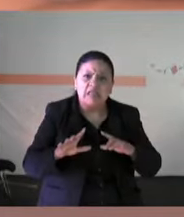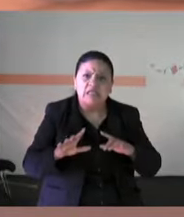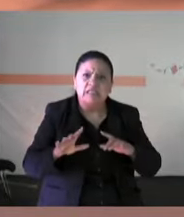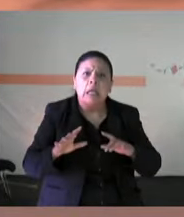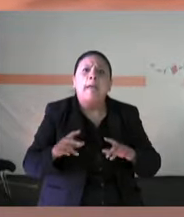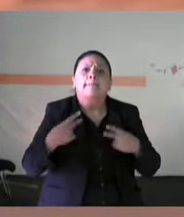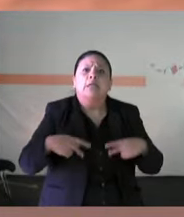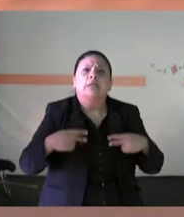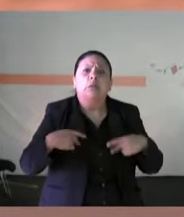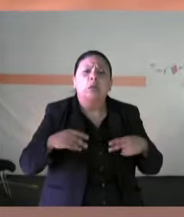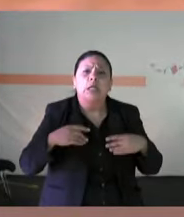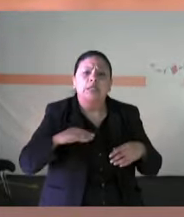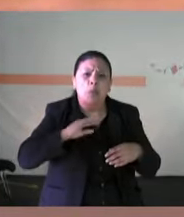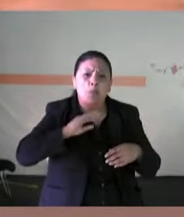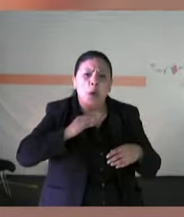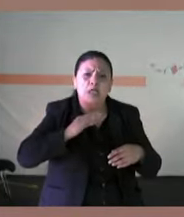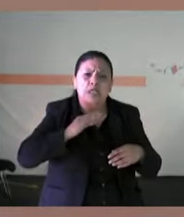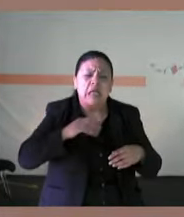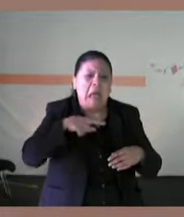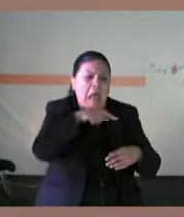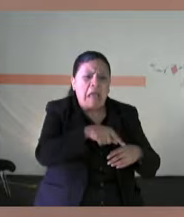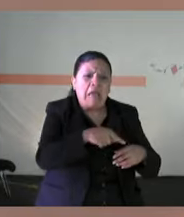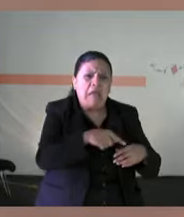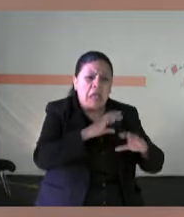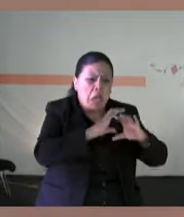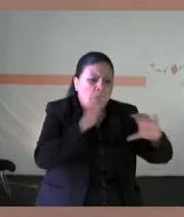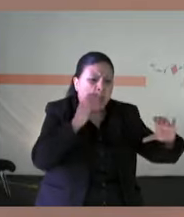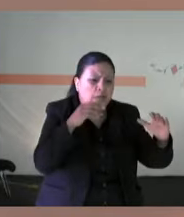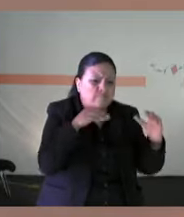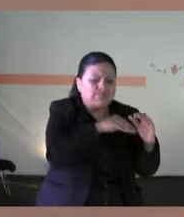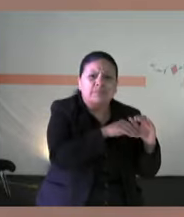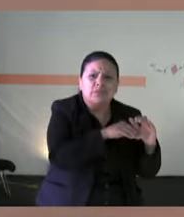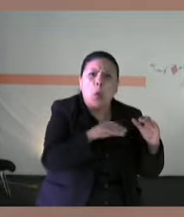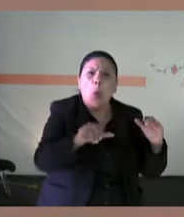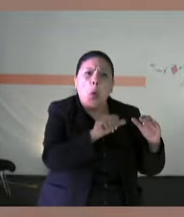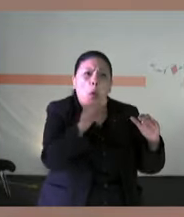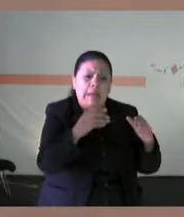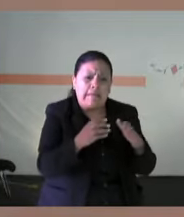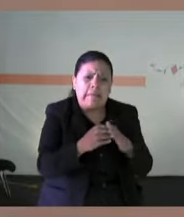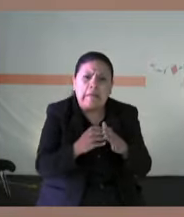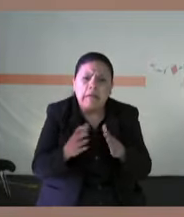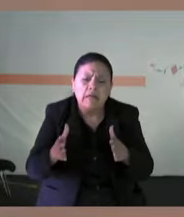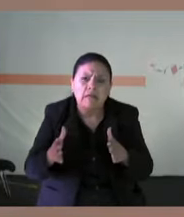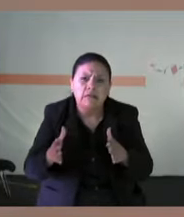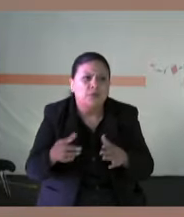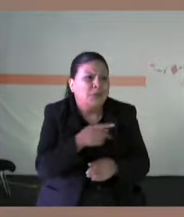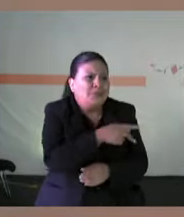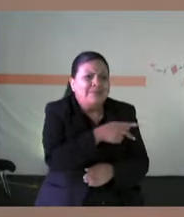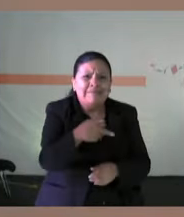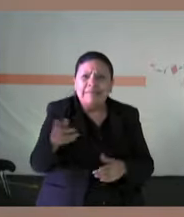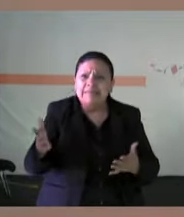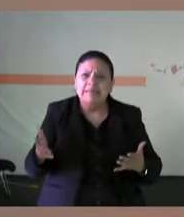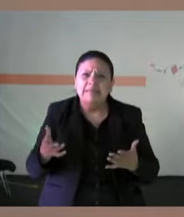cajas. O sea, amigos, ustedes viven en el territorio del terror.